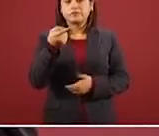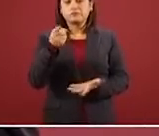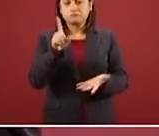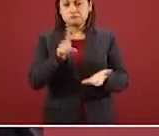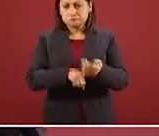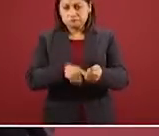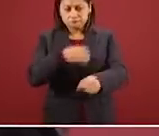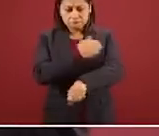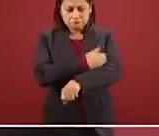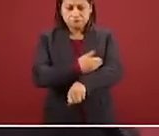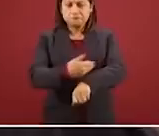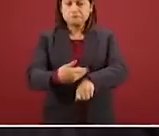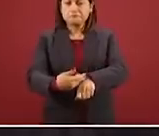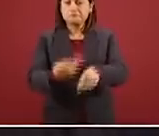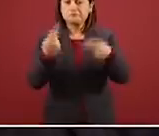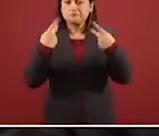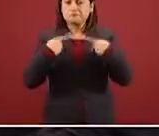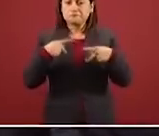están